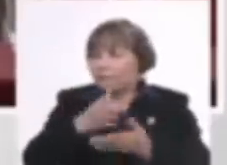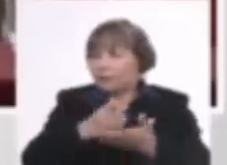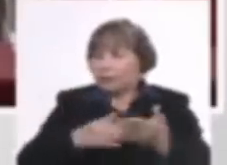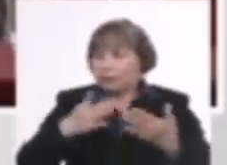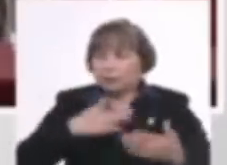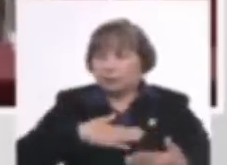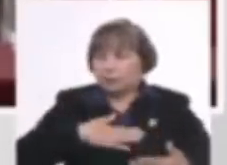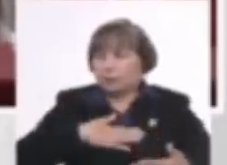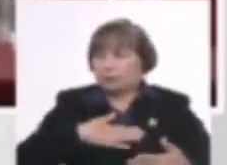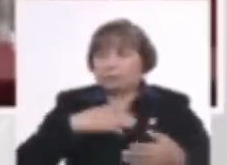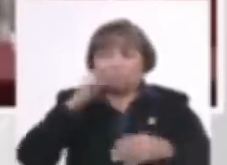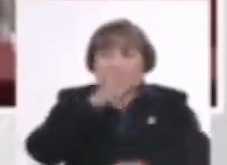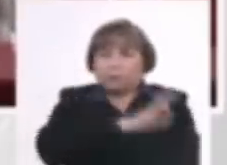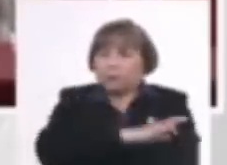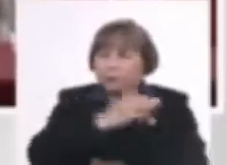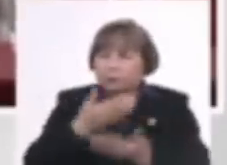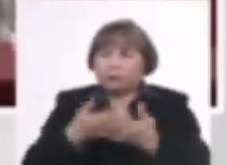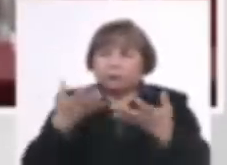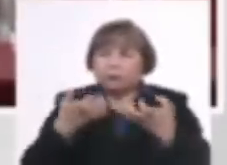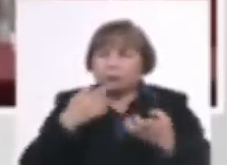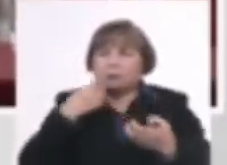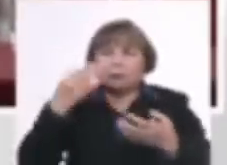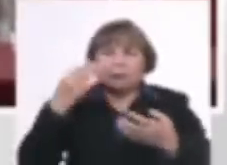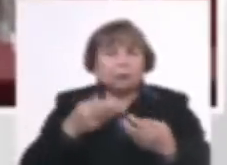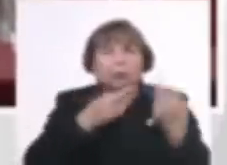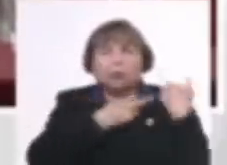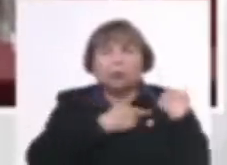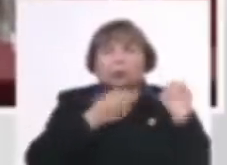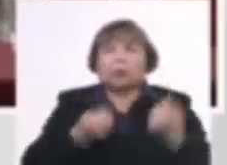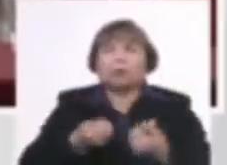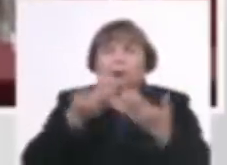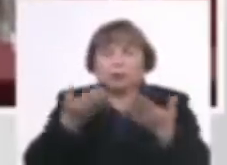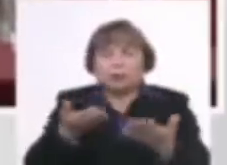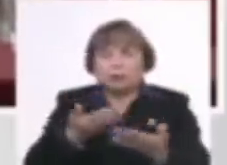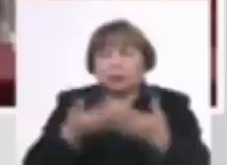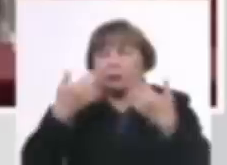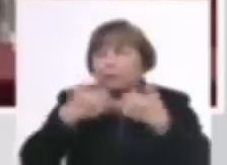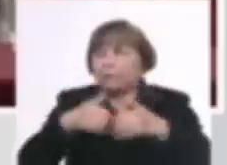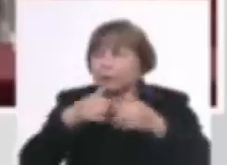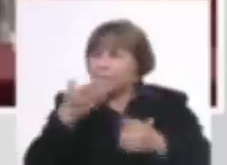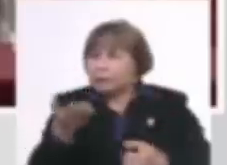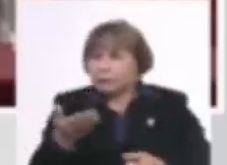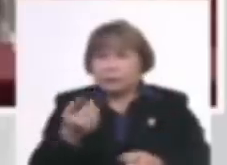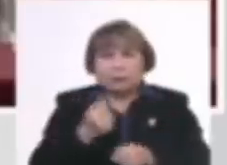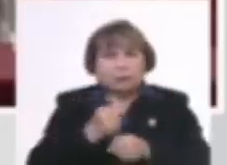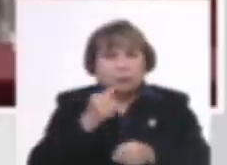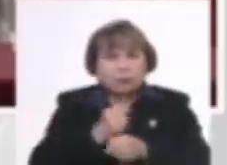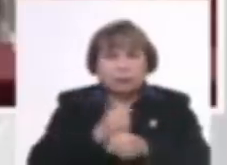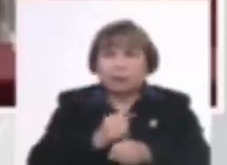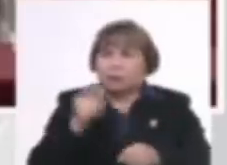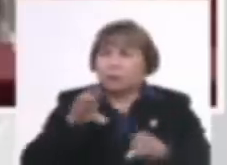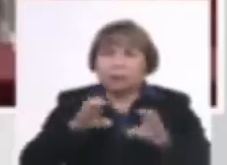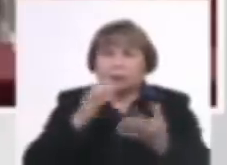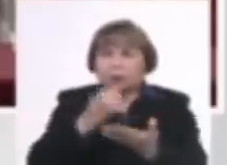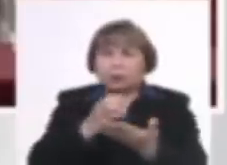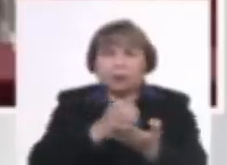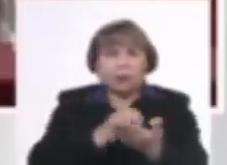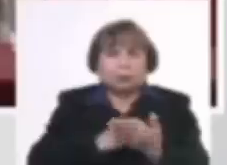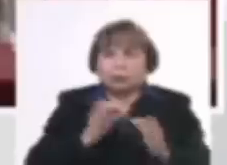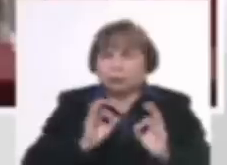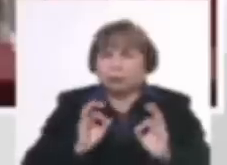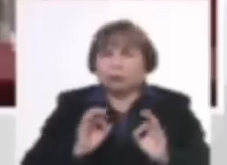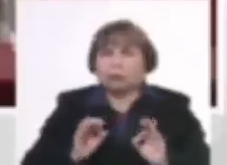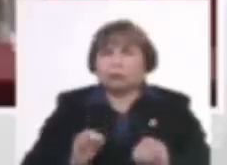mi función de fiscalización, quisiera saber las funciones que le había atribuido esta empresa que no hace contratos y que